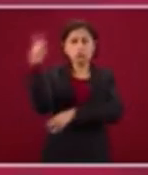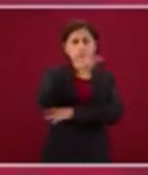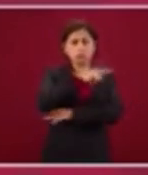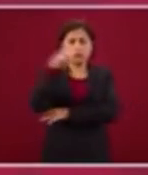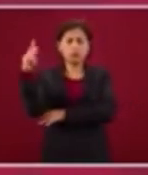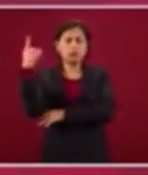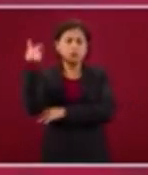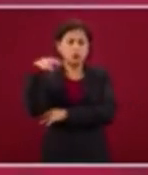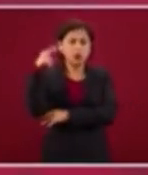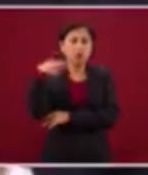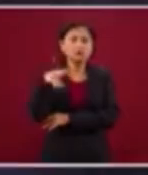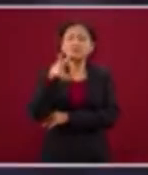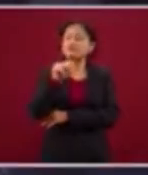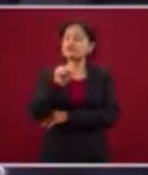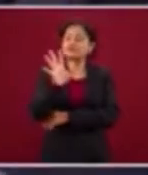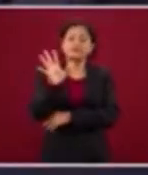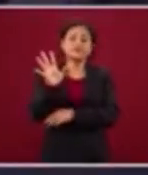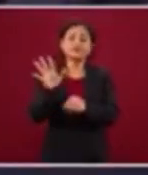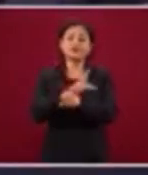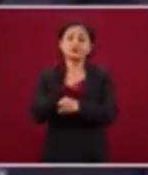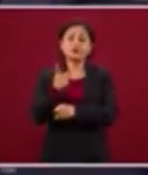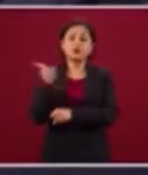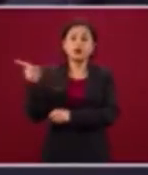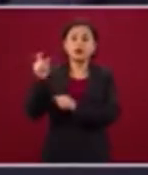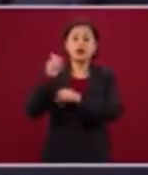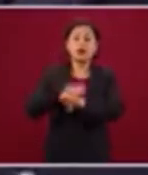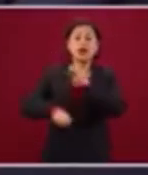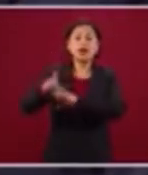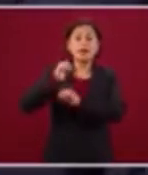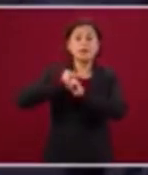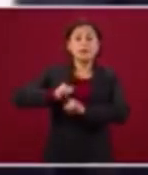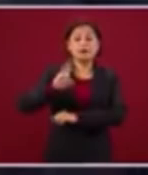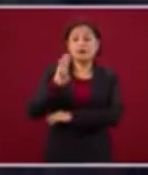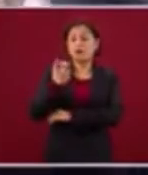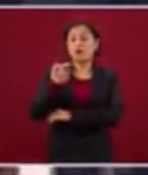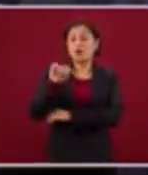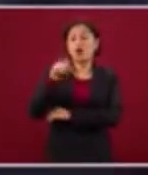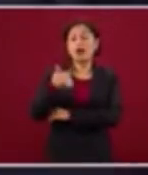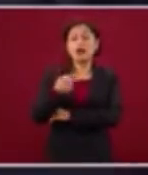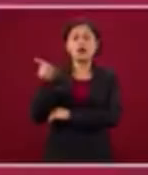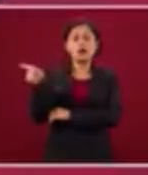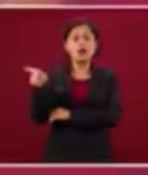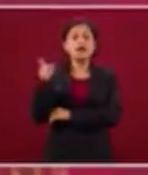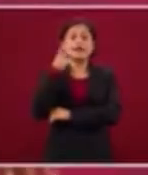garantiza de que funcione de esa manera. Está hecho